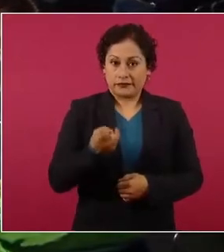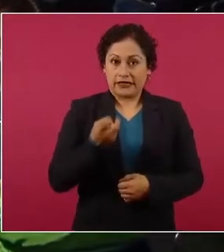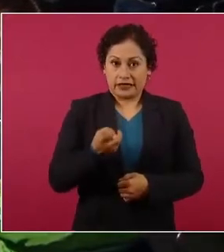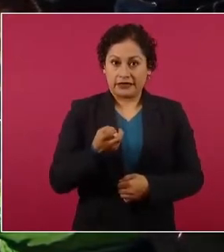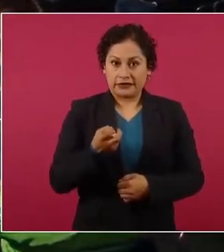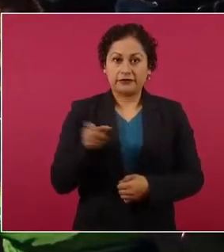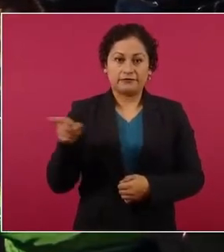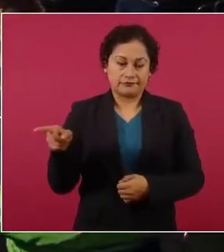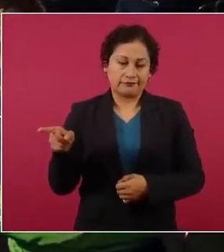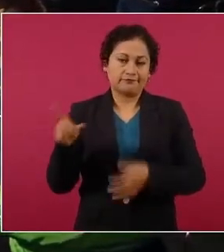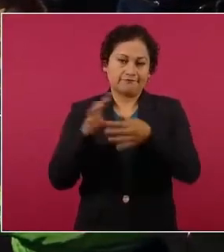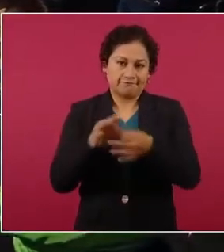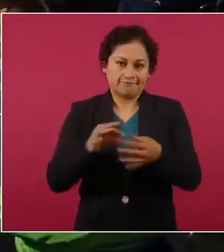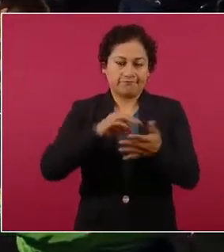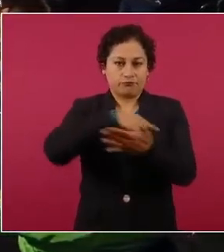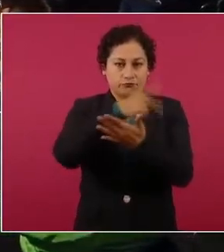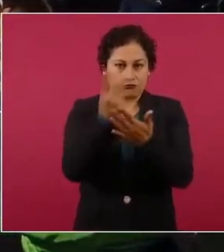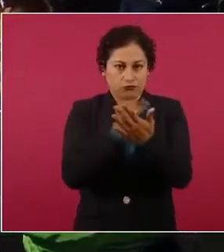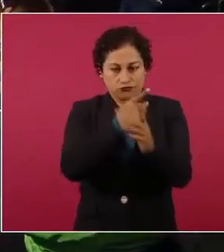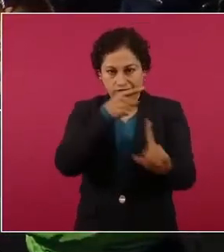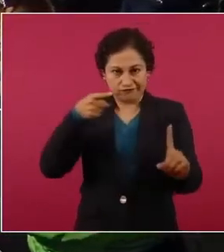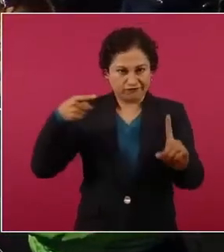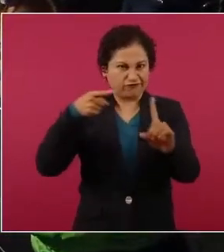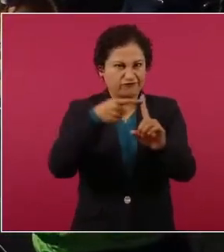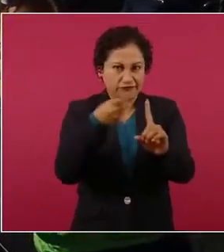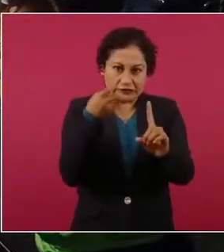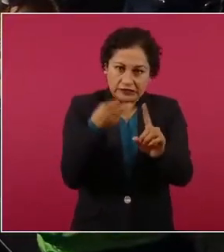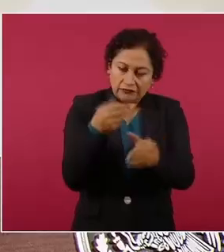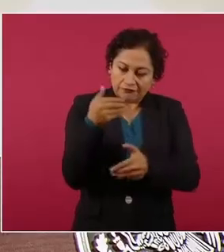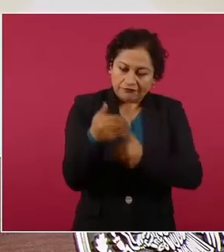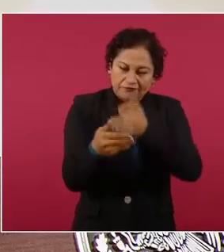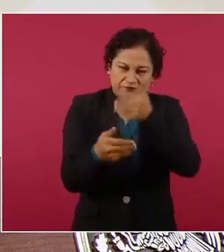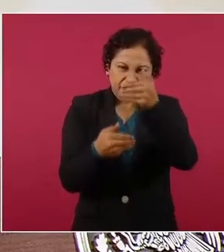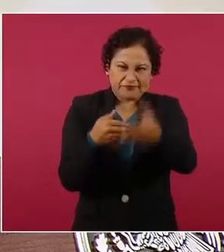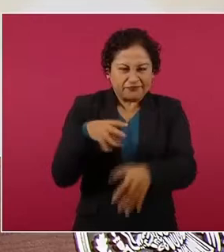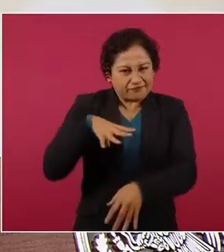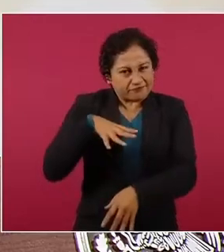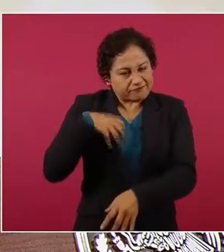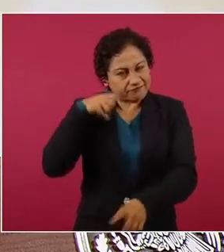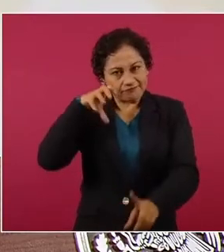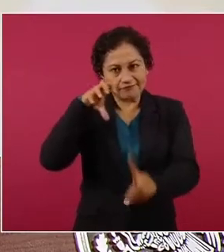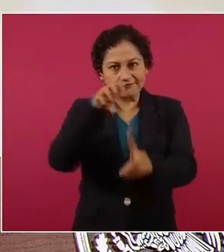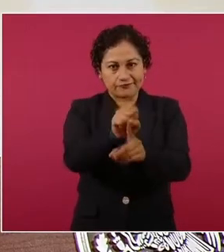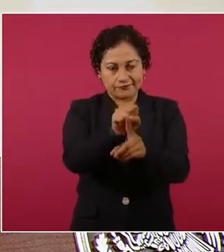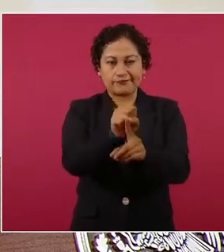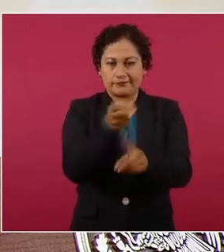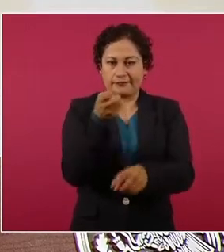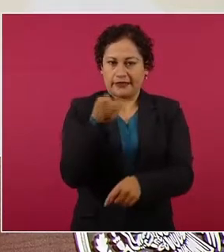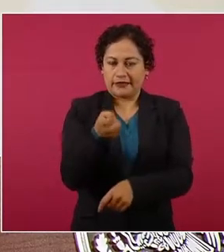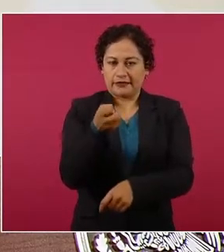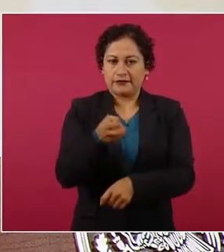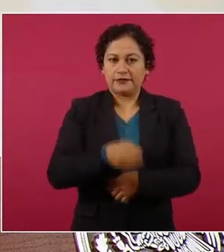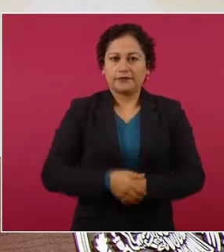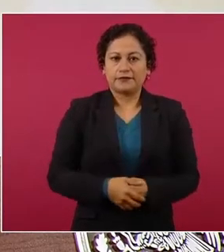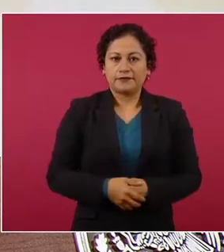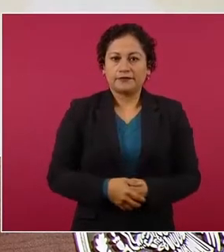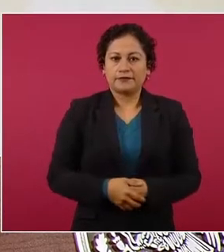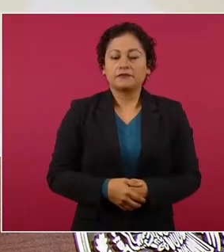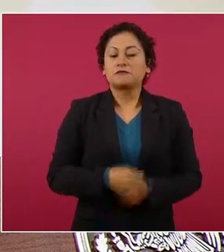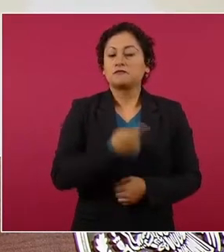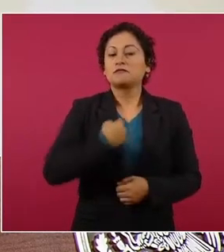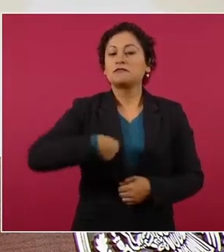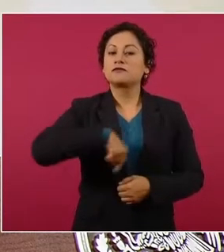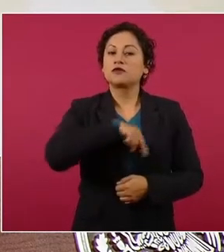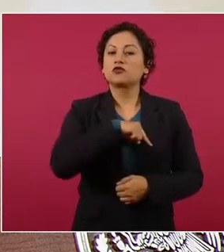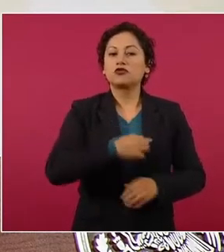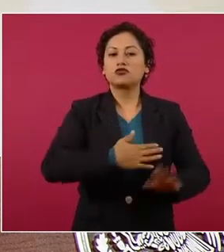el objetivo, el reto y el desafío que tenemos, y vamos a cumplir con